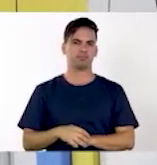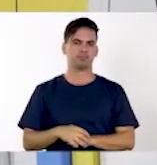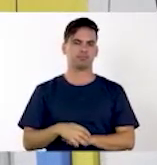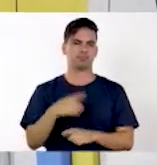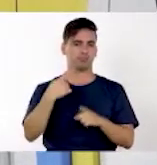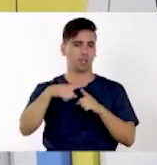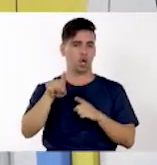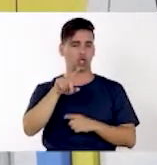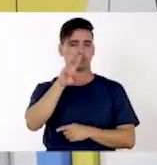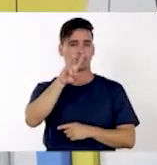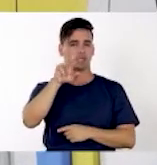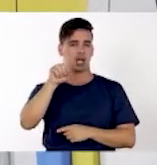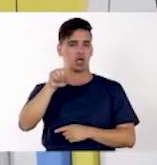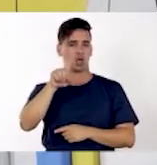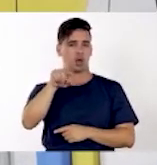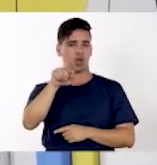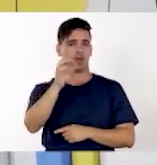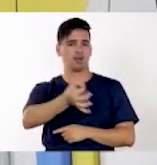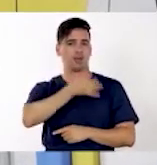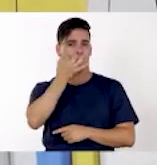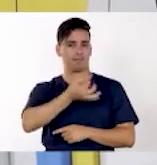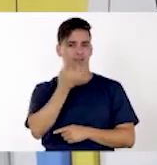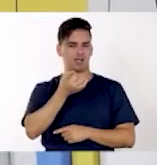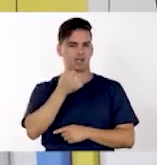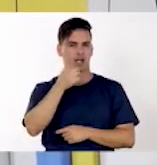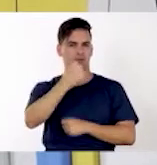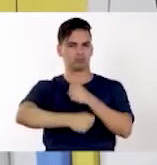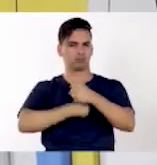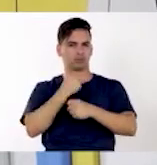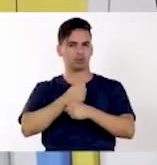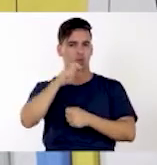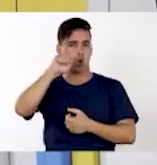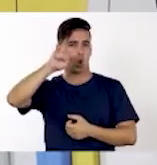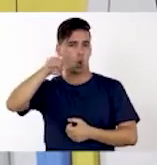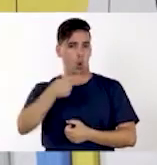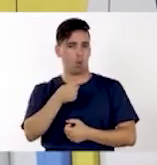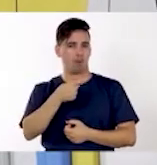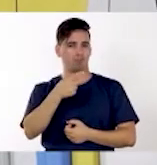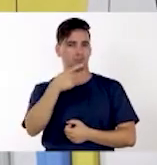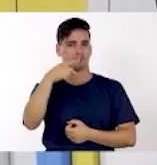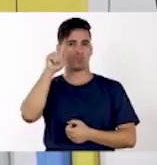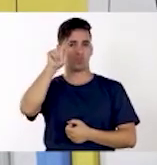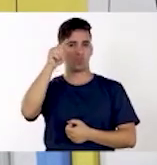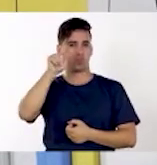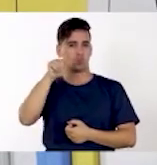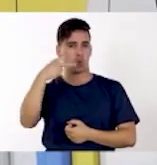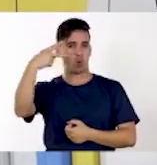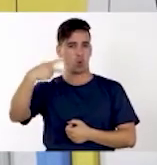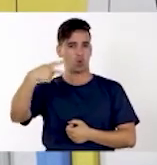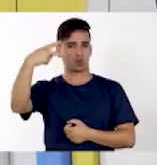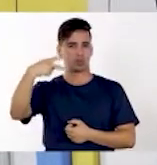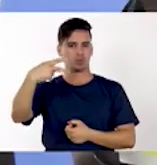Y el ejercicio 31 explica el uso de la coma y de los dos puntos en